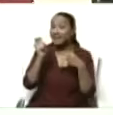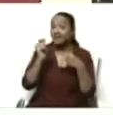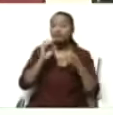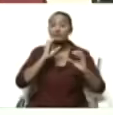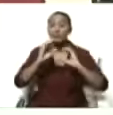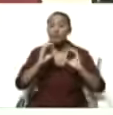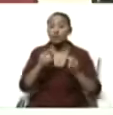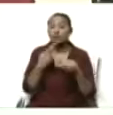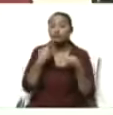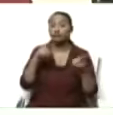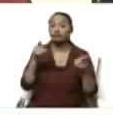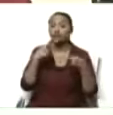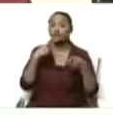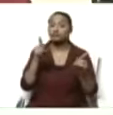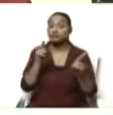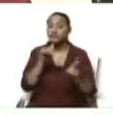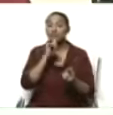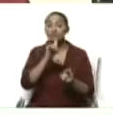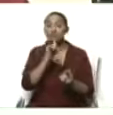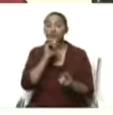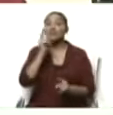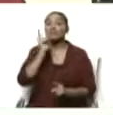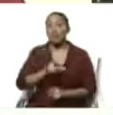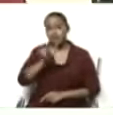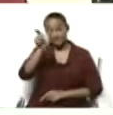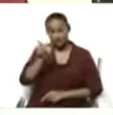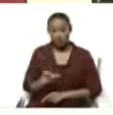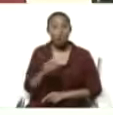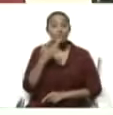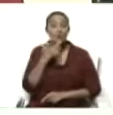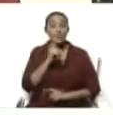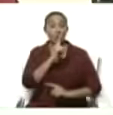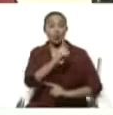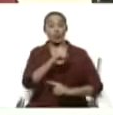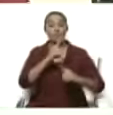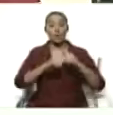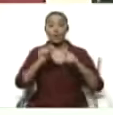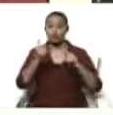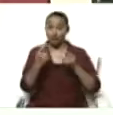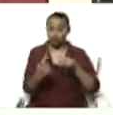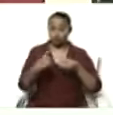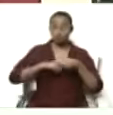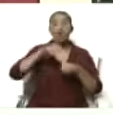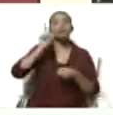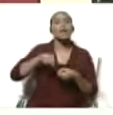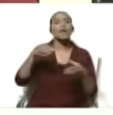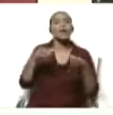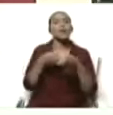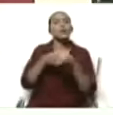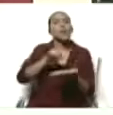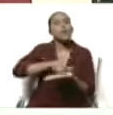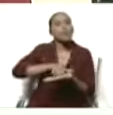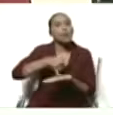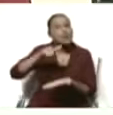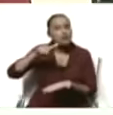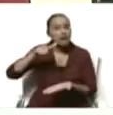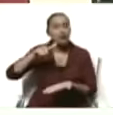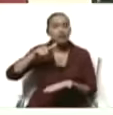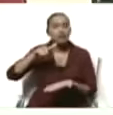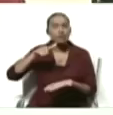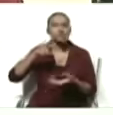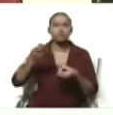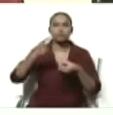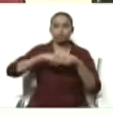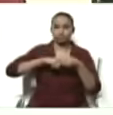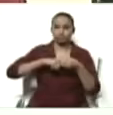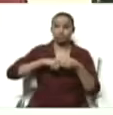compañeros que llevan un un por 10 deben tener su grupo de para la información nosotros nos comunicamos por aquí con el jefe del 1 por